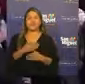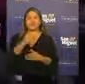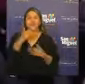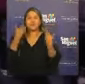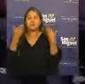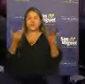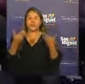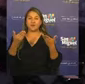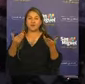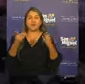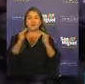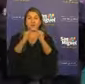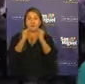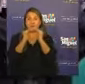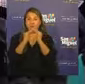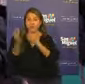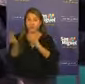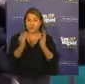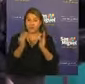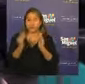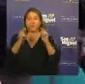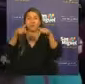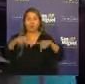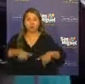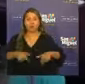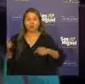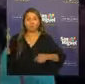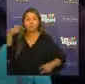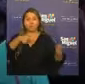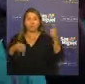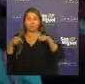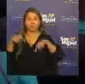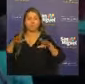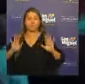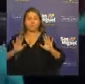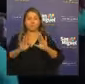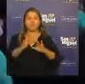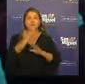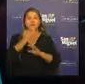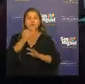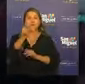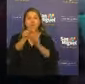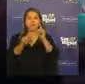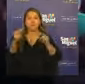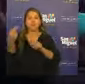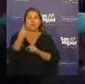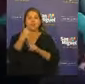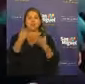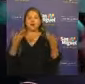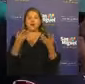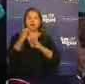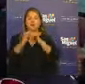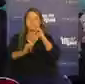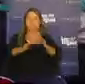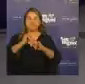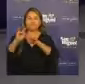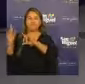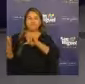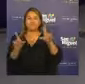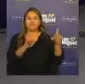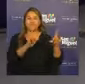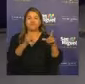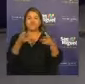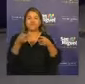Saludamos también a las vecinas y vecinos que hoy están presentes, como también a quienes nos siguen en esta transmisión a través de nuestras